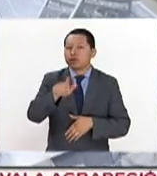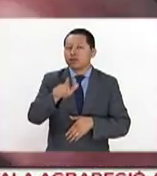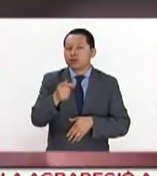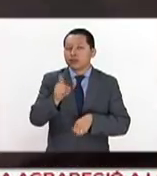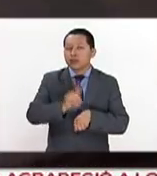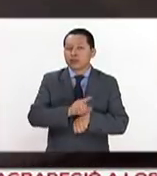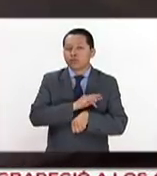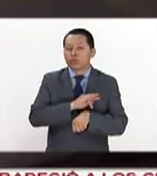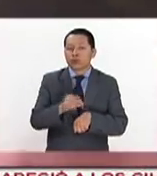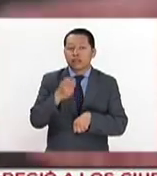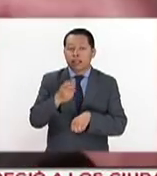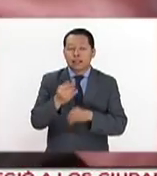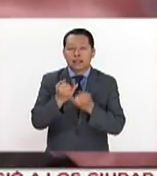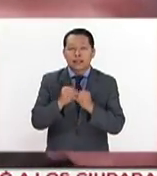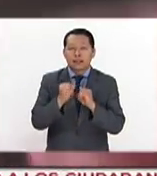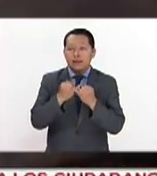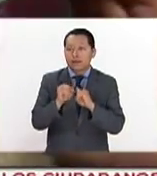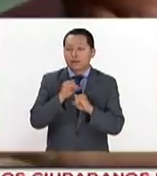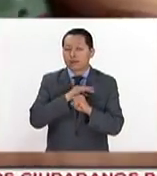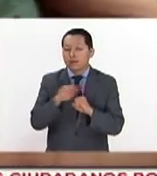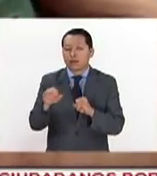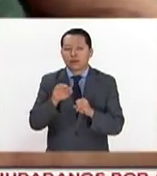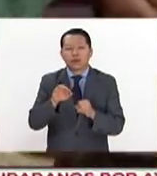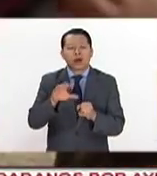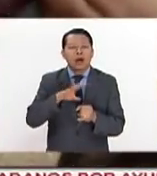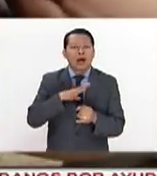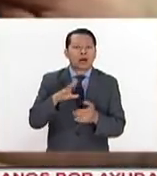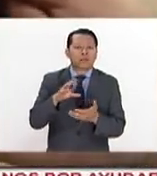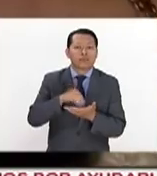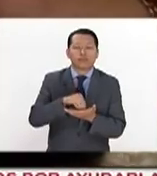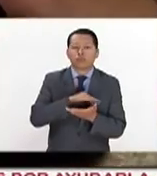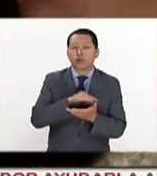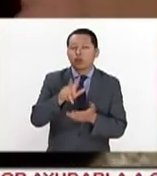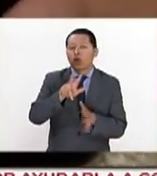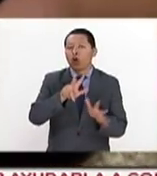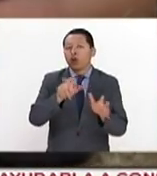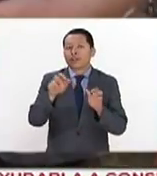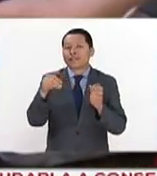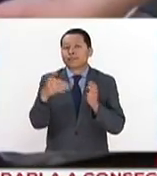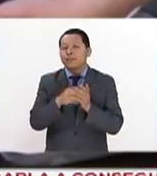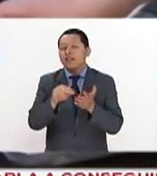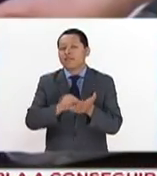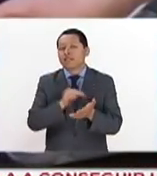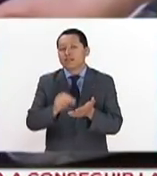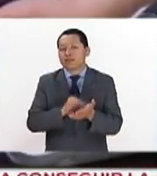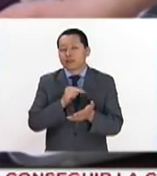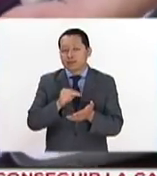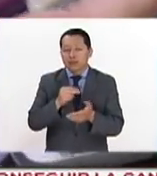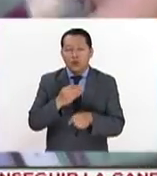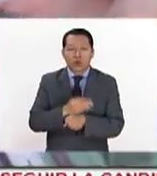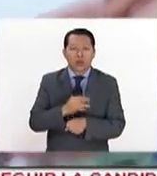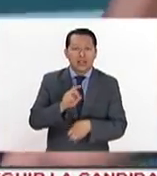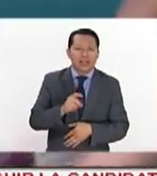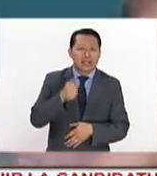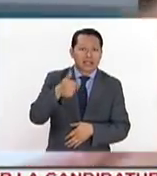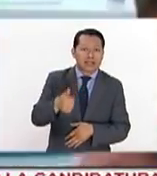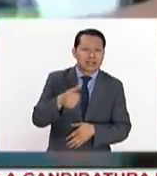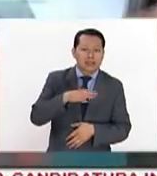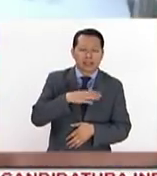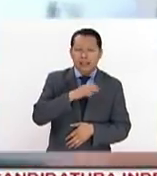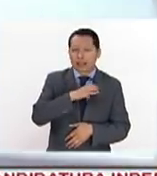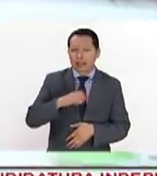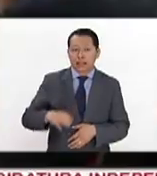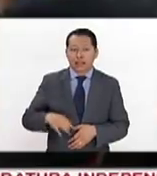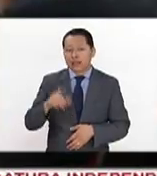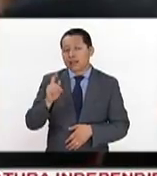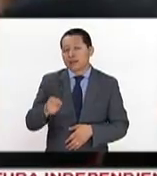para que estos aspirantes independientes reunieran las más de 800,000 firmas. Hasta ahora, 36 aspirantes por una